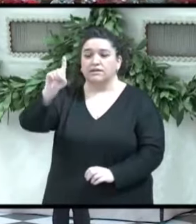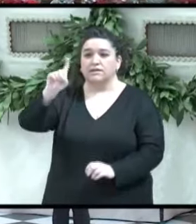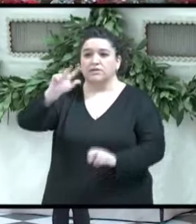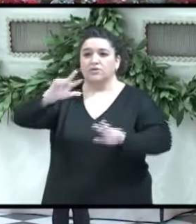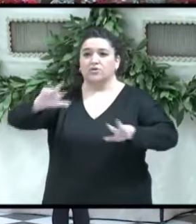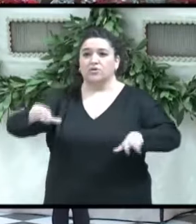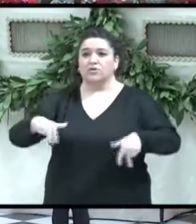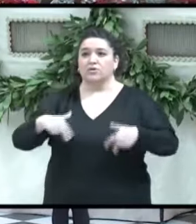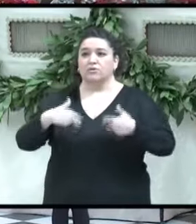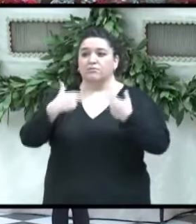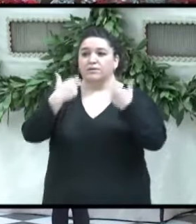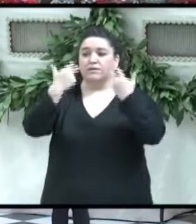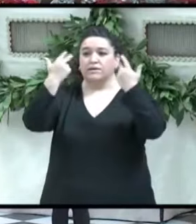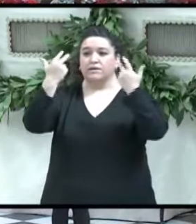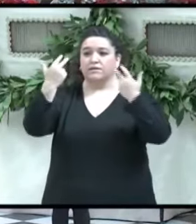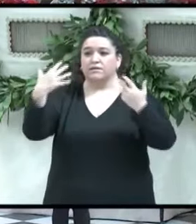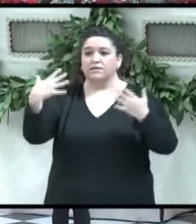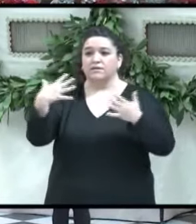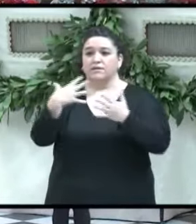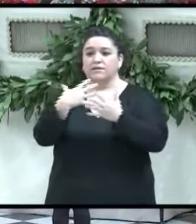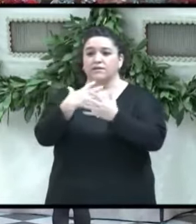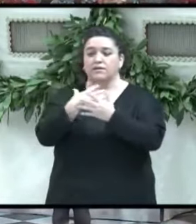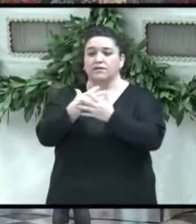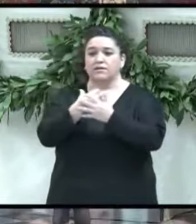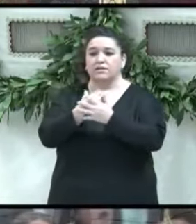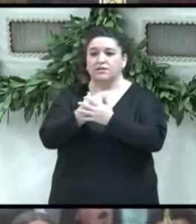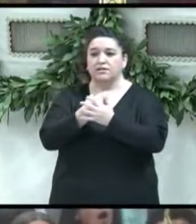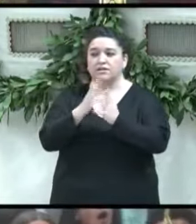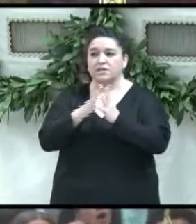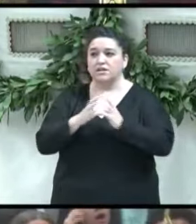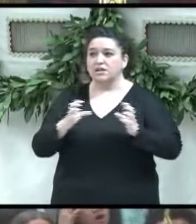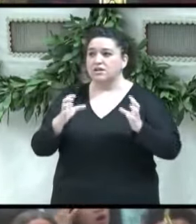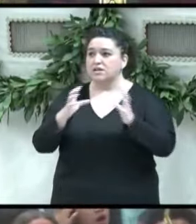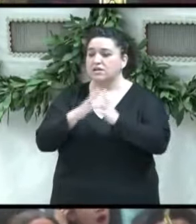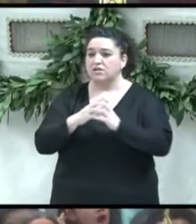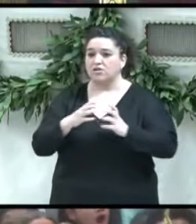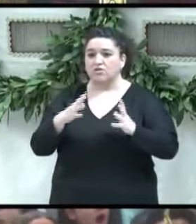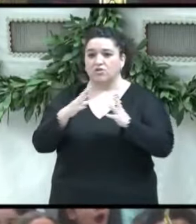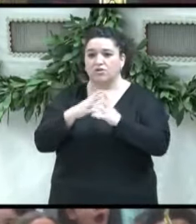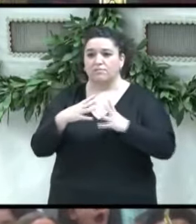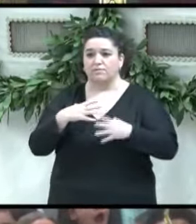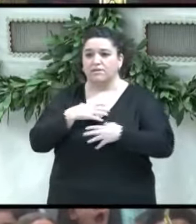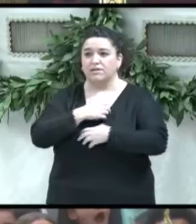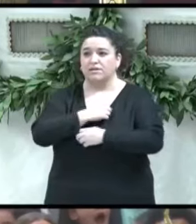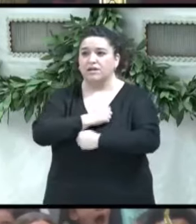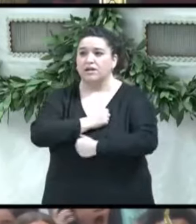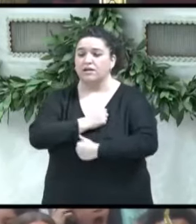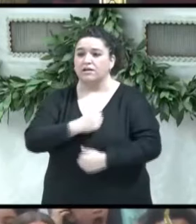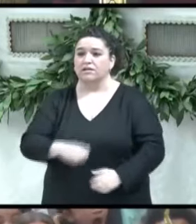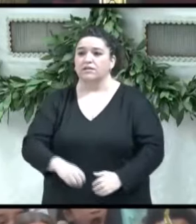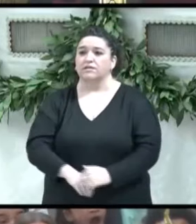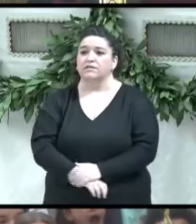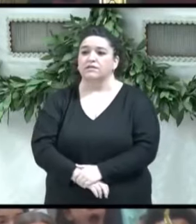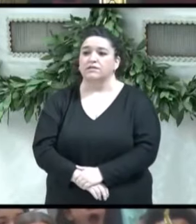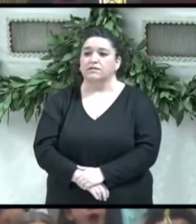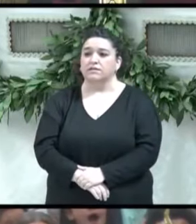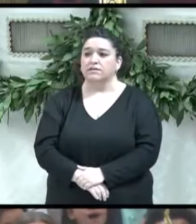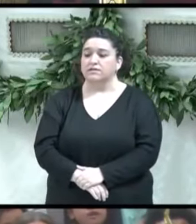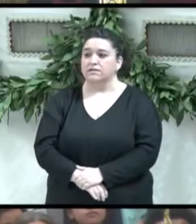anas señor libro de todas mis